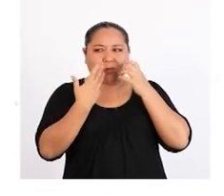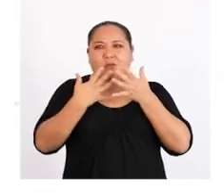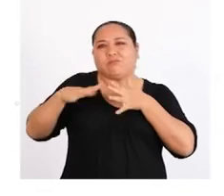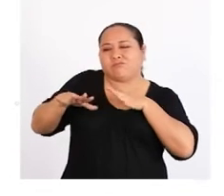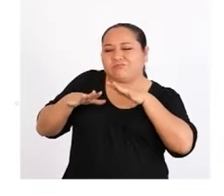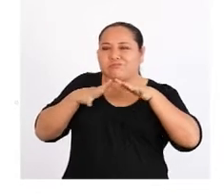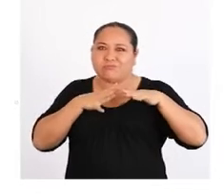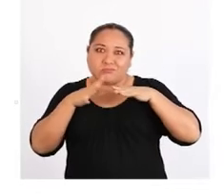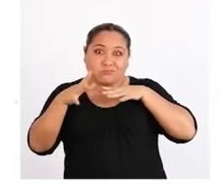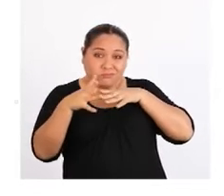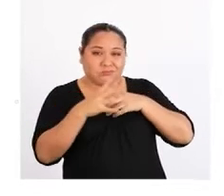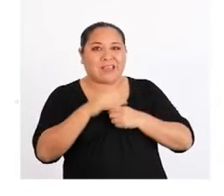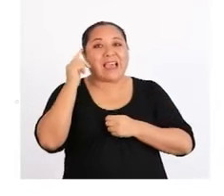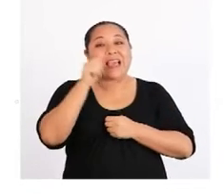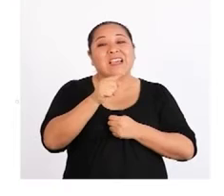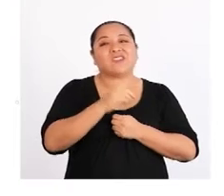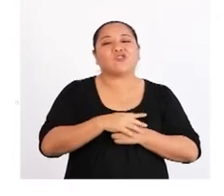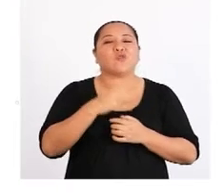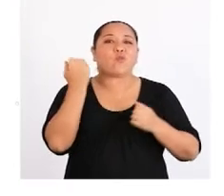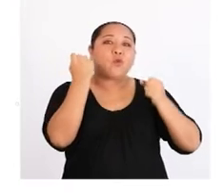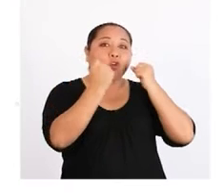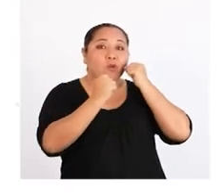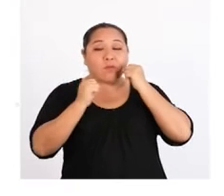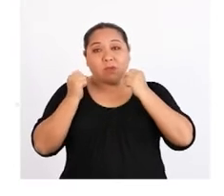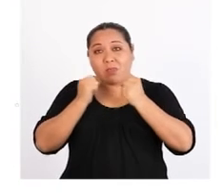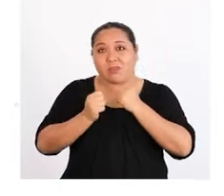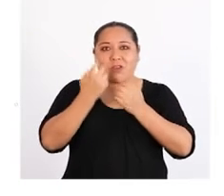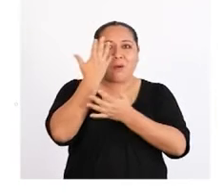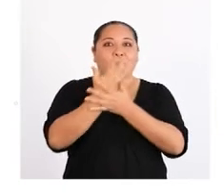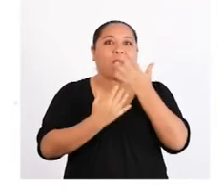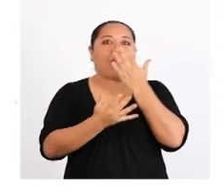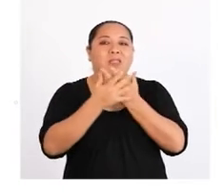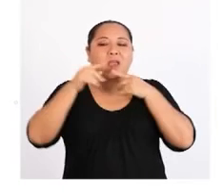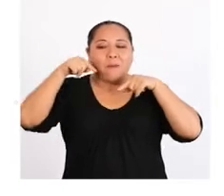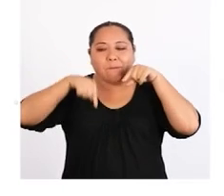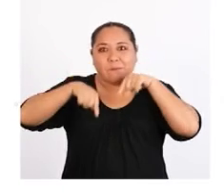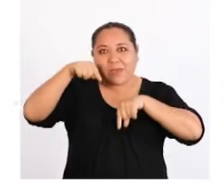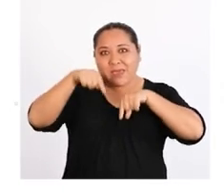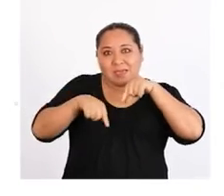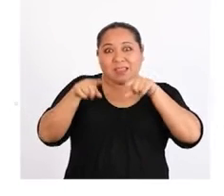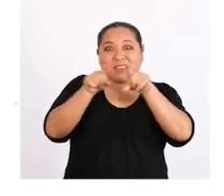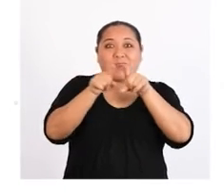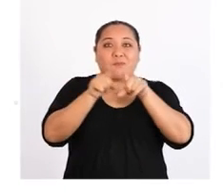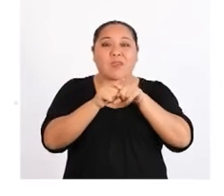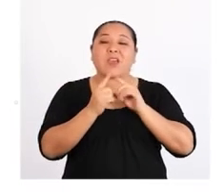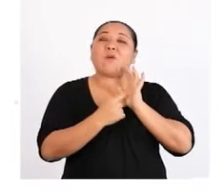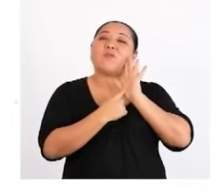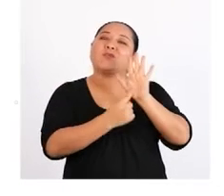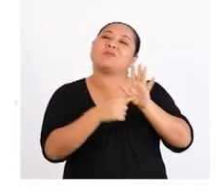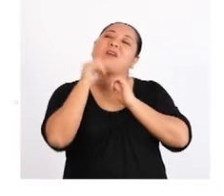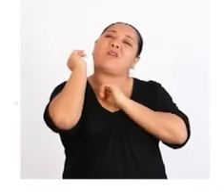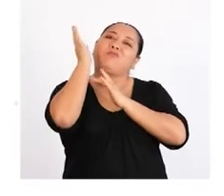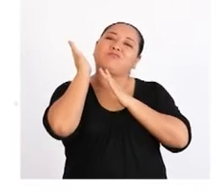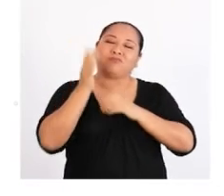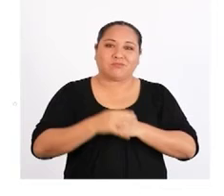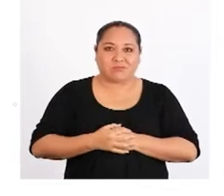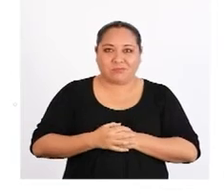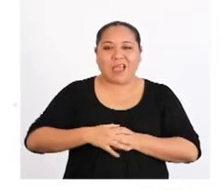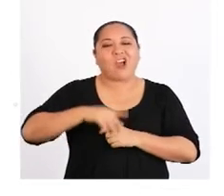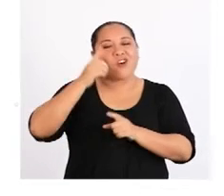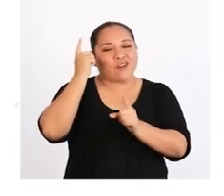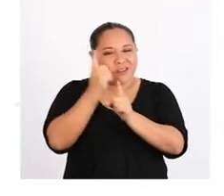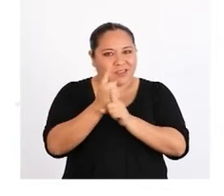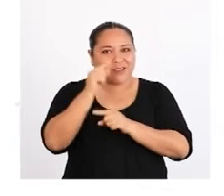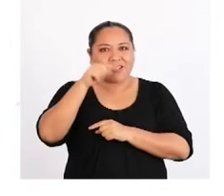gestos. Estos son los movimientos que realizamos con las manos y las piernas al expresar nuestros discursos. Así